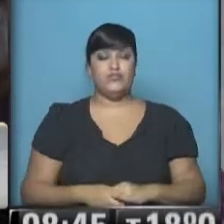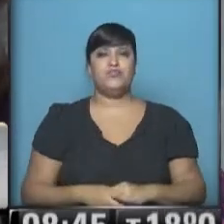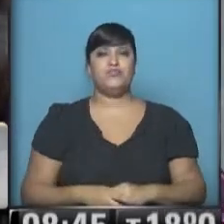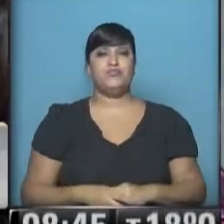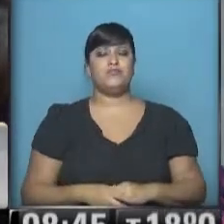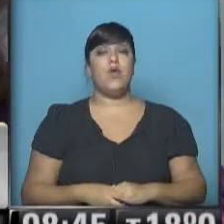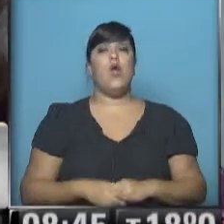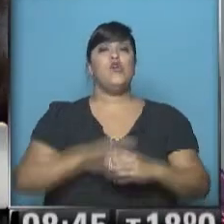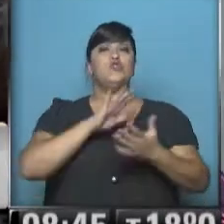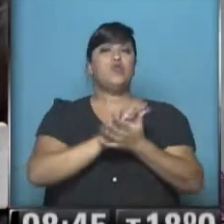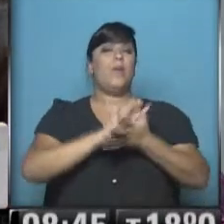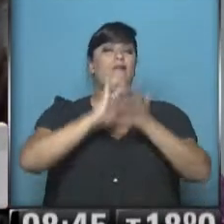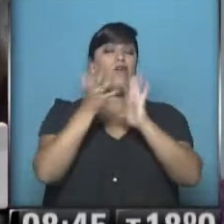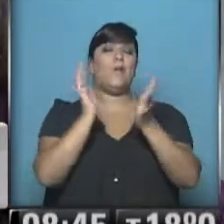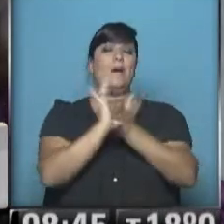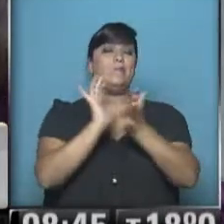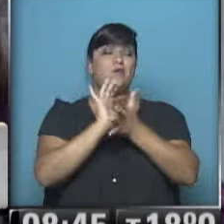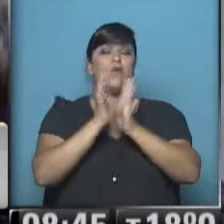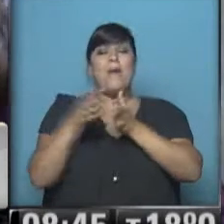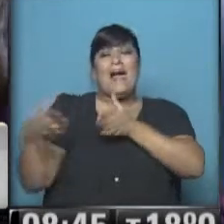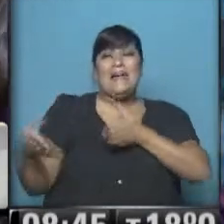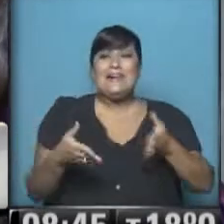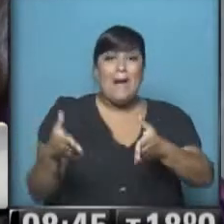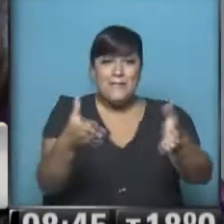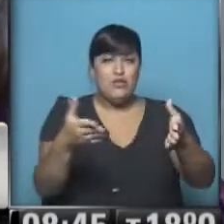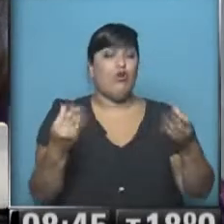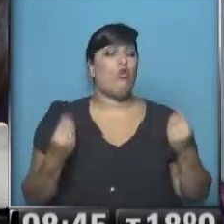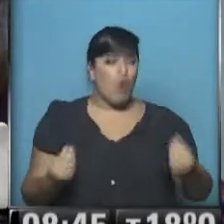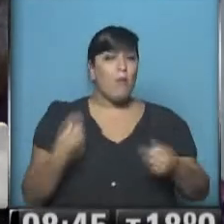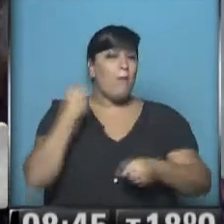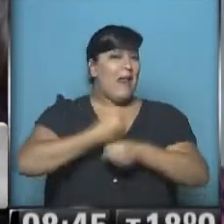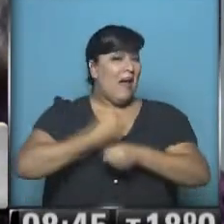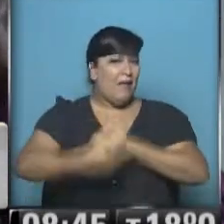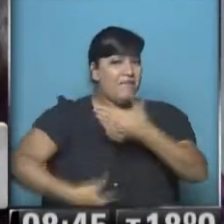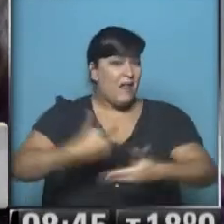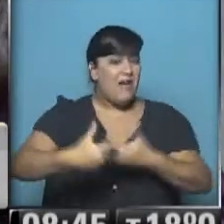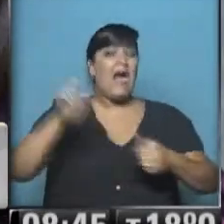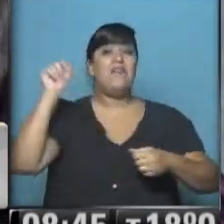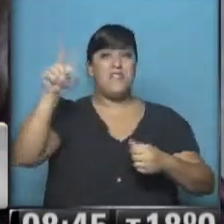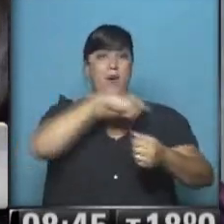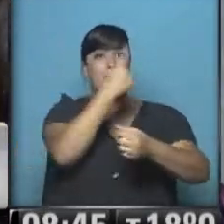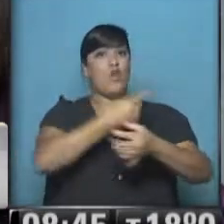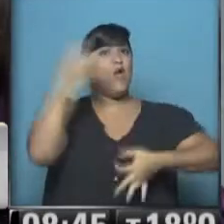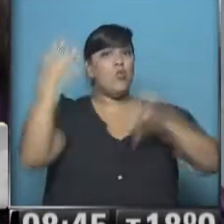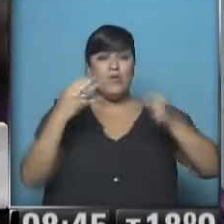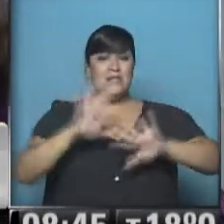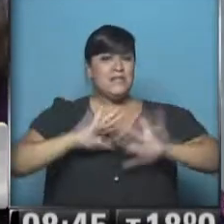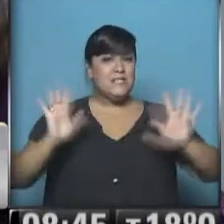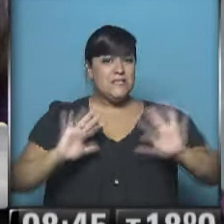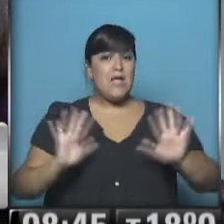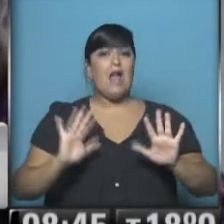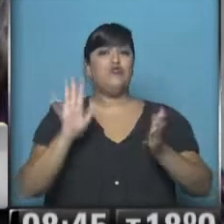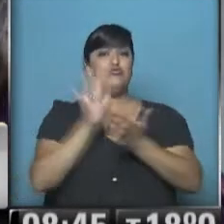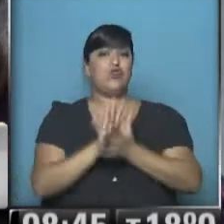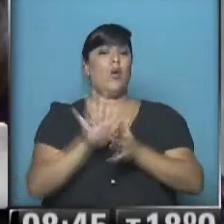el camino o la vía a transitar a través del Poder Judicial está agotado para la causa